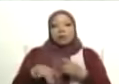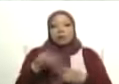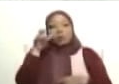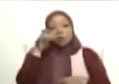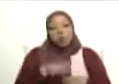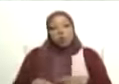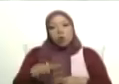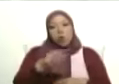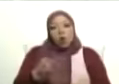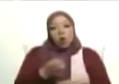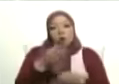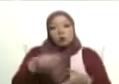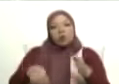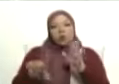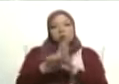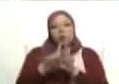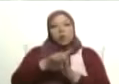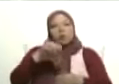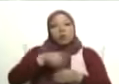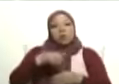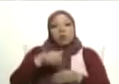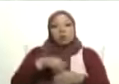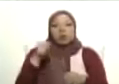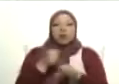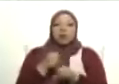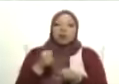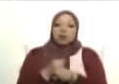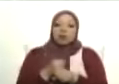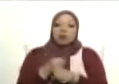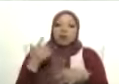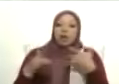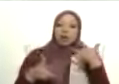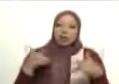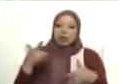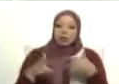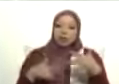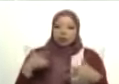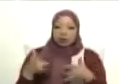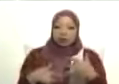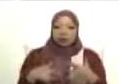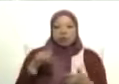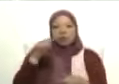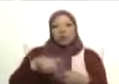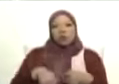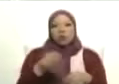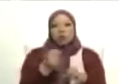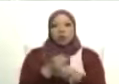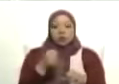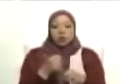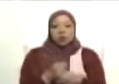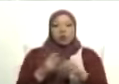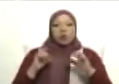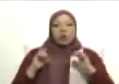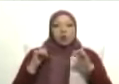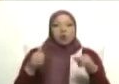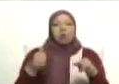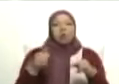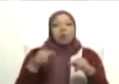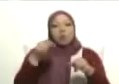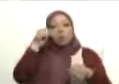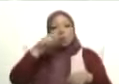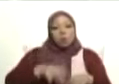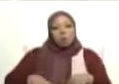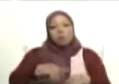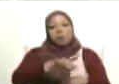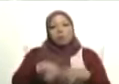parte del Consejo Nacional Electoral, que es el rector de esta jornada. A partir de allí comenzó el despliegue de la